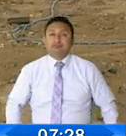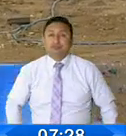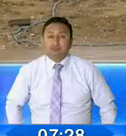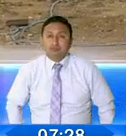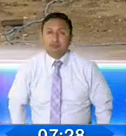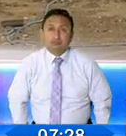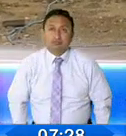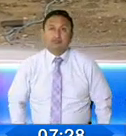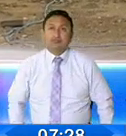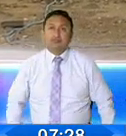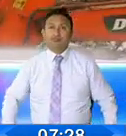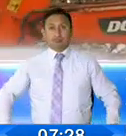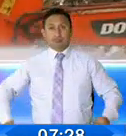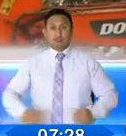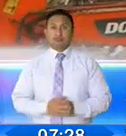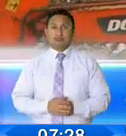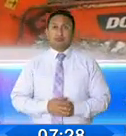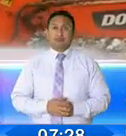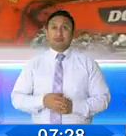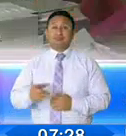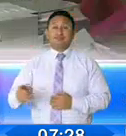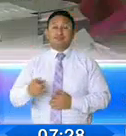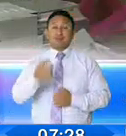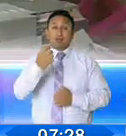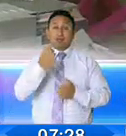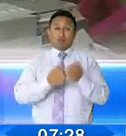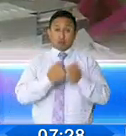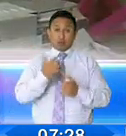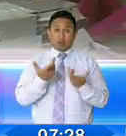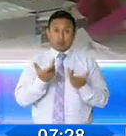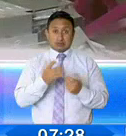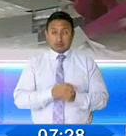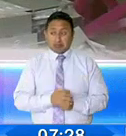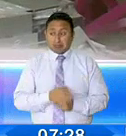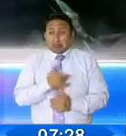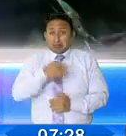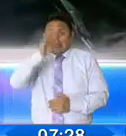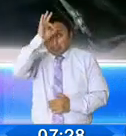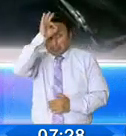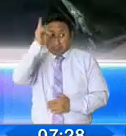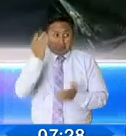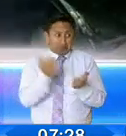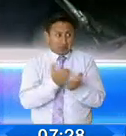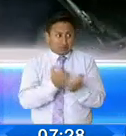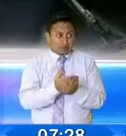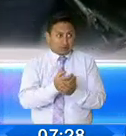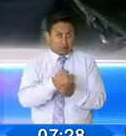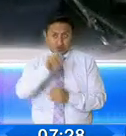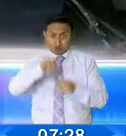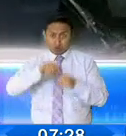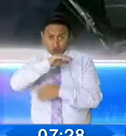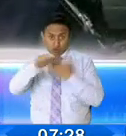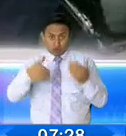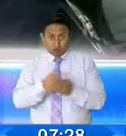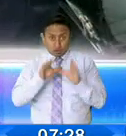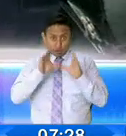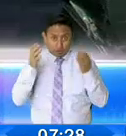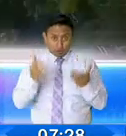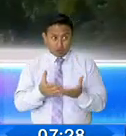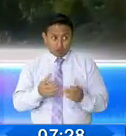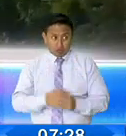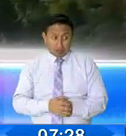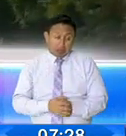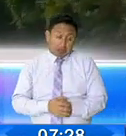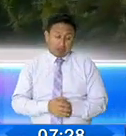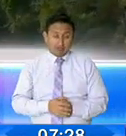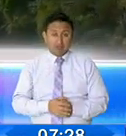El desconocimiento de las afectaciones ambientales que puedan generar nuestros desechos cada vez nos pone frente a una batalla a contrarreloj para